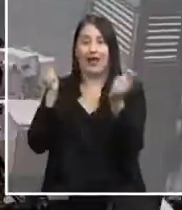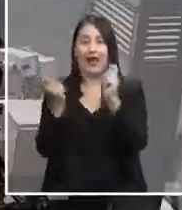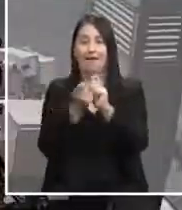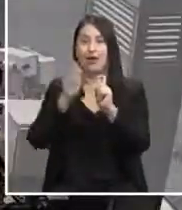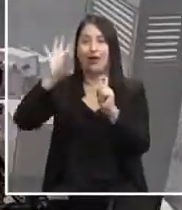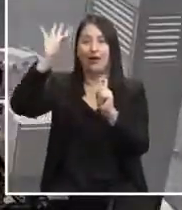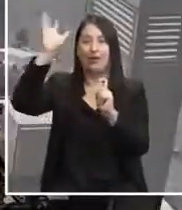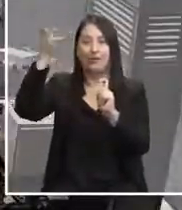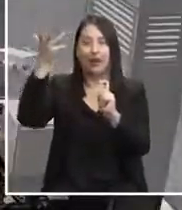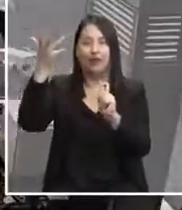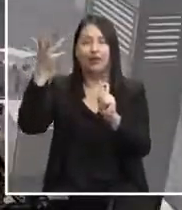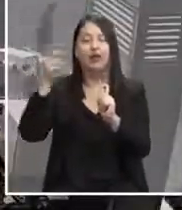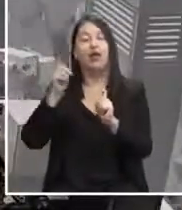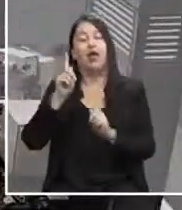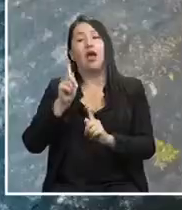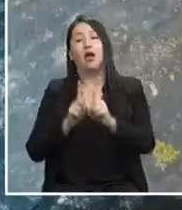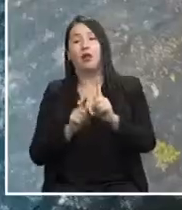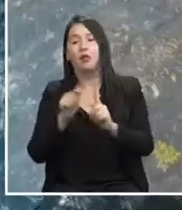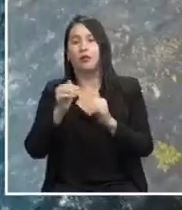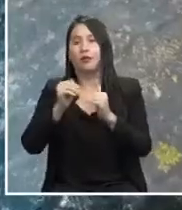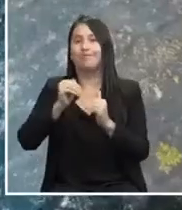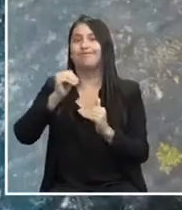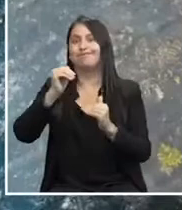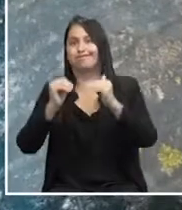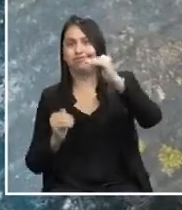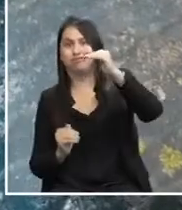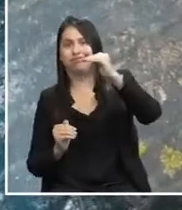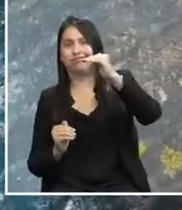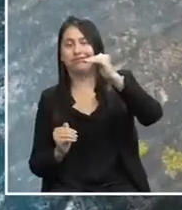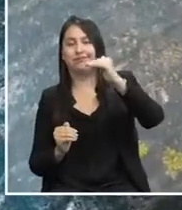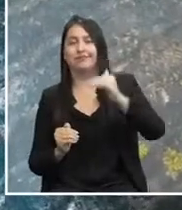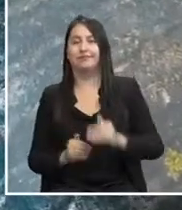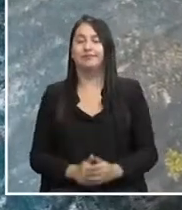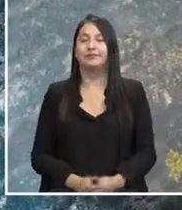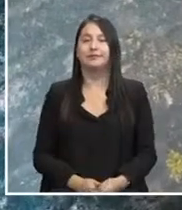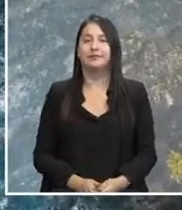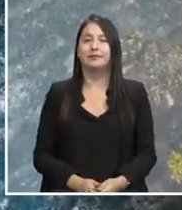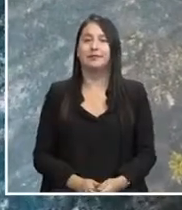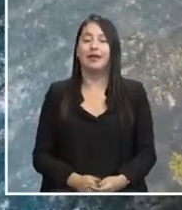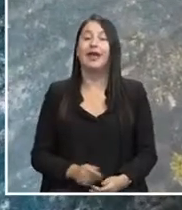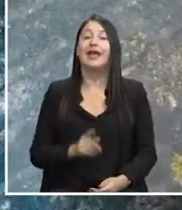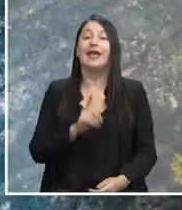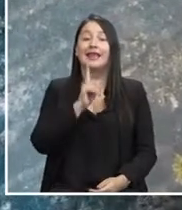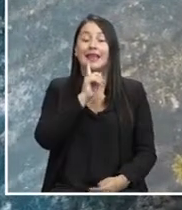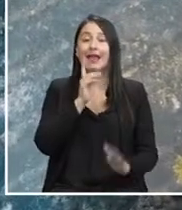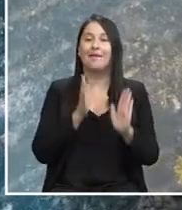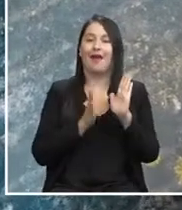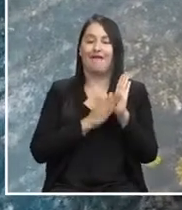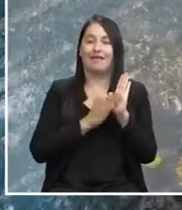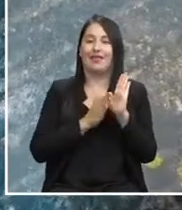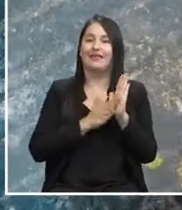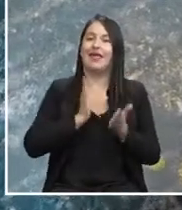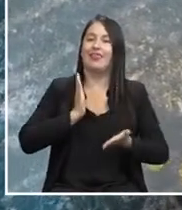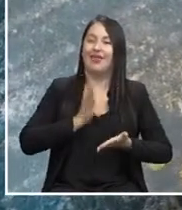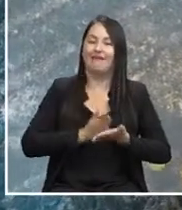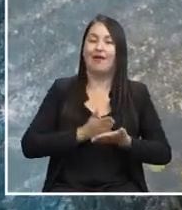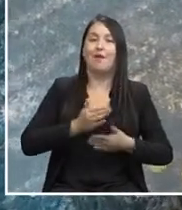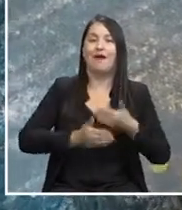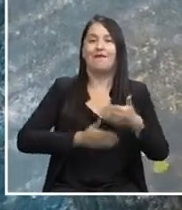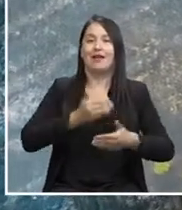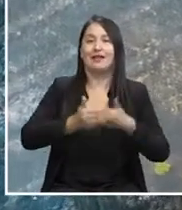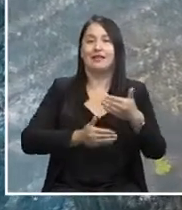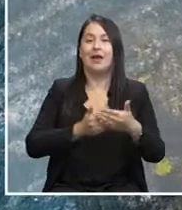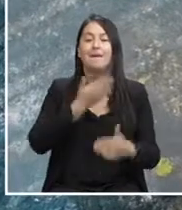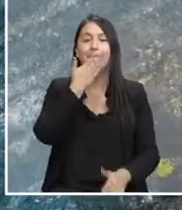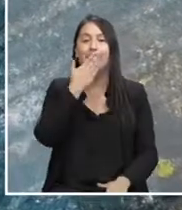siendo puesto de alguna forma desproporcional sobre sus hombros. Tenemos evidencia, tenemos que avanzar hacia mejor